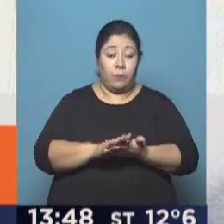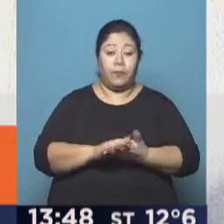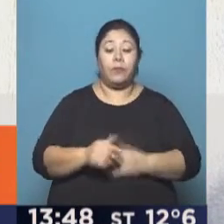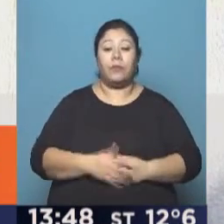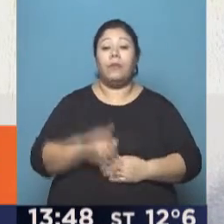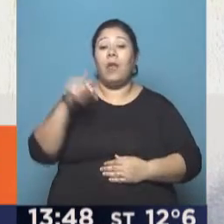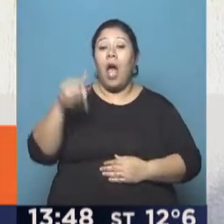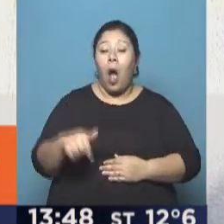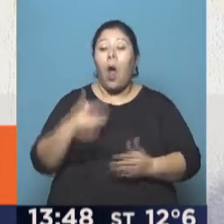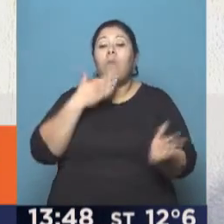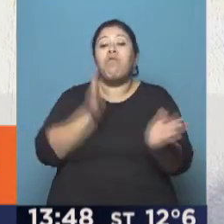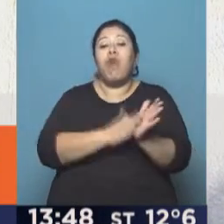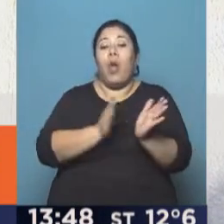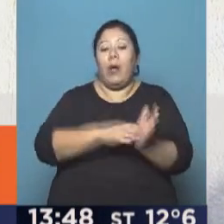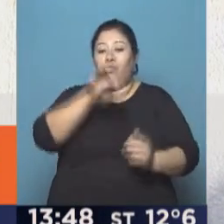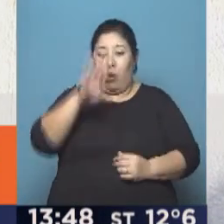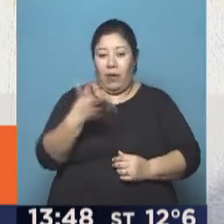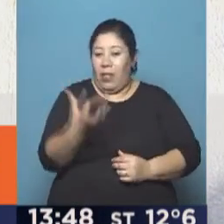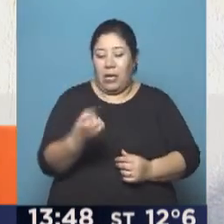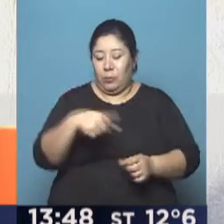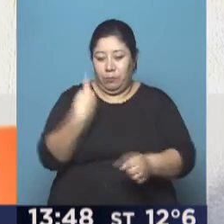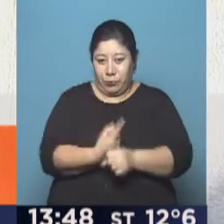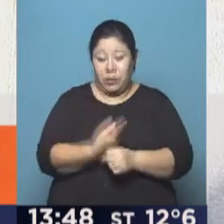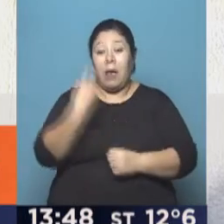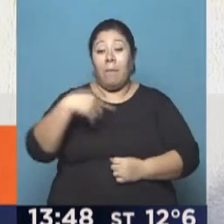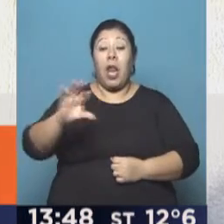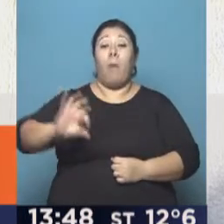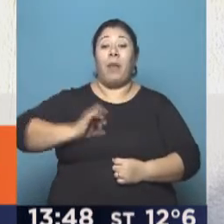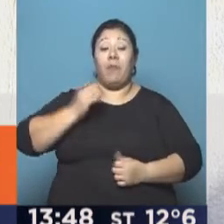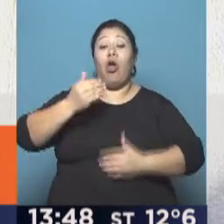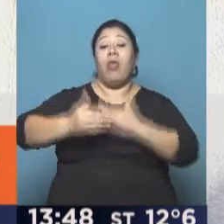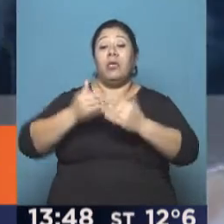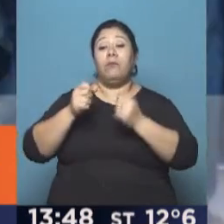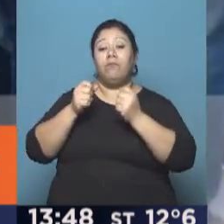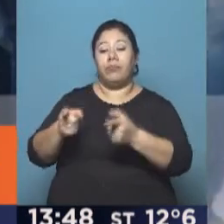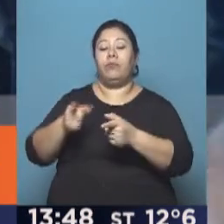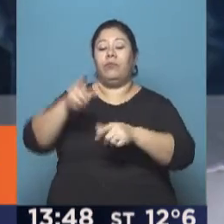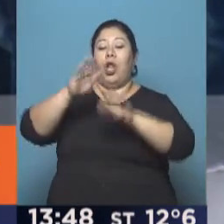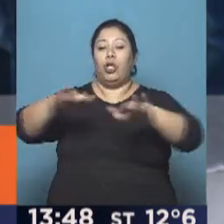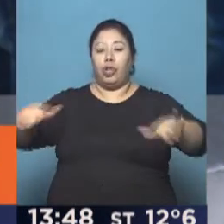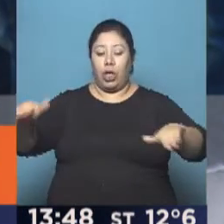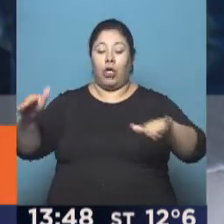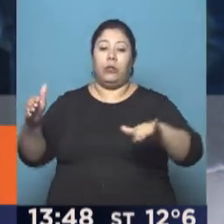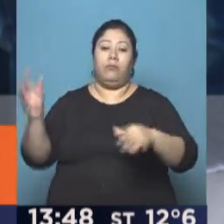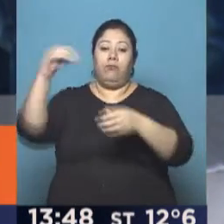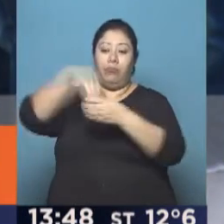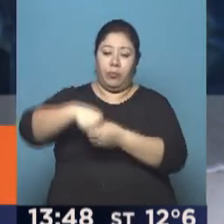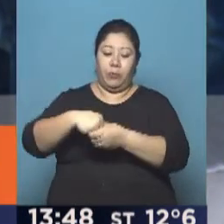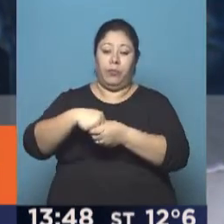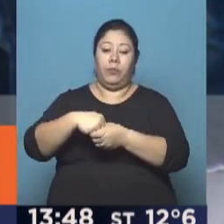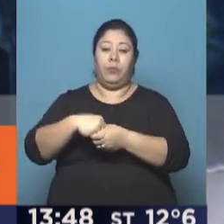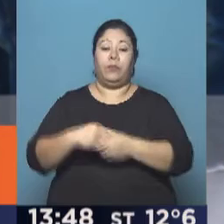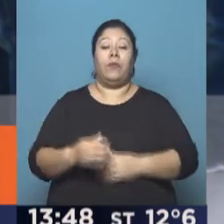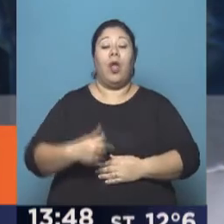prototipo y no puede ser descargado, pero el desarrollo y el premio obtenido son un orgullo para los estudiantes que participaron. Estamos muy contentas, fue algo que no